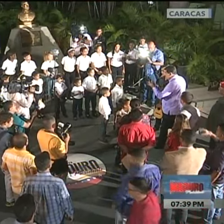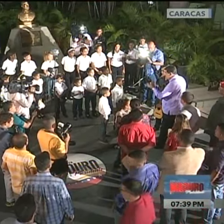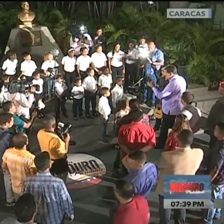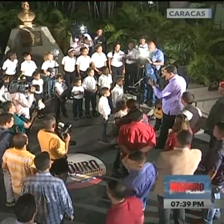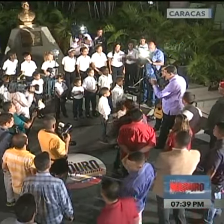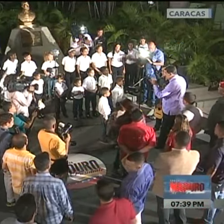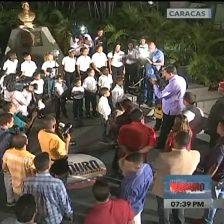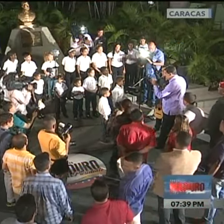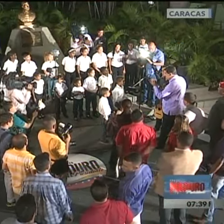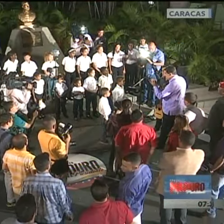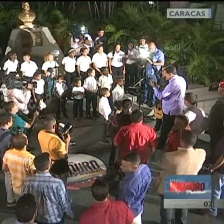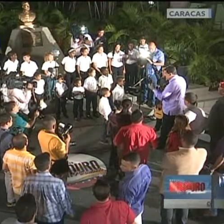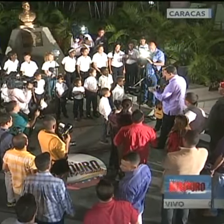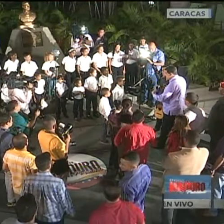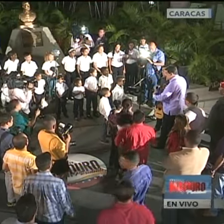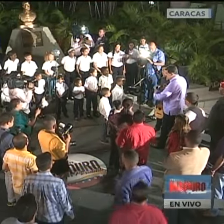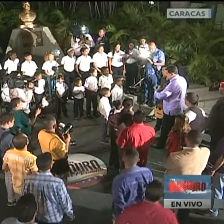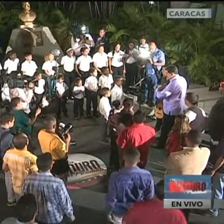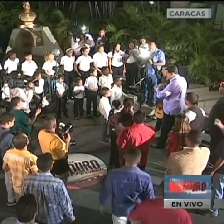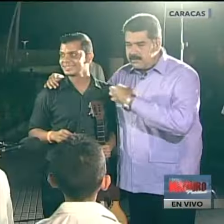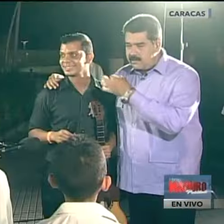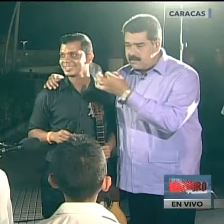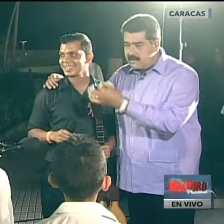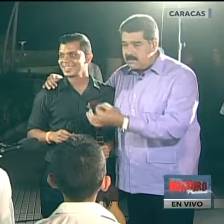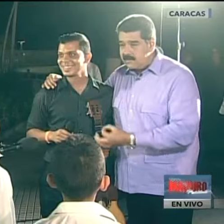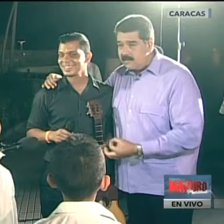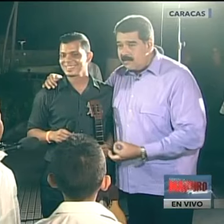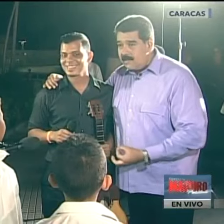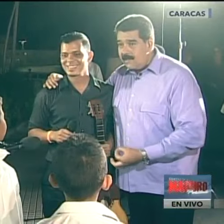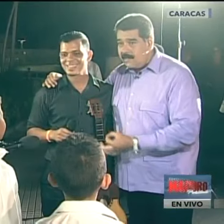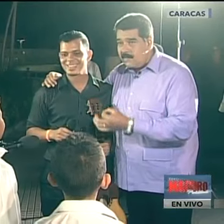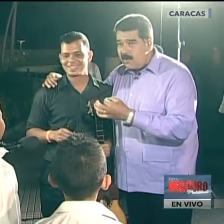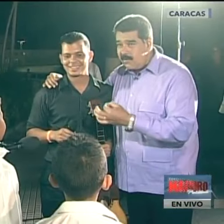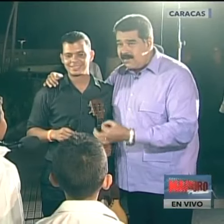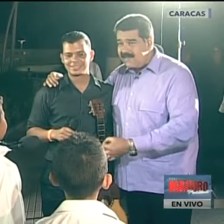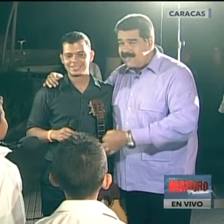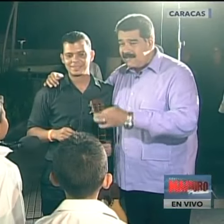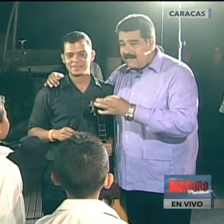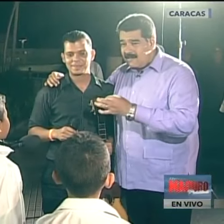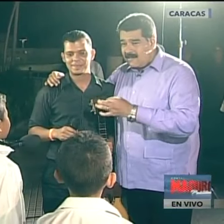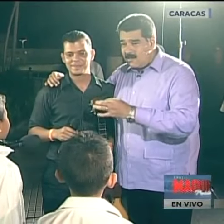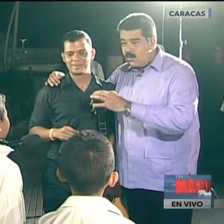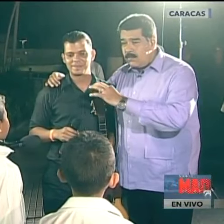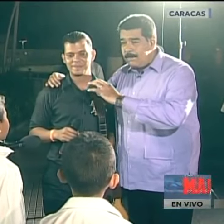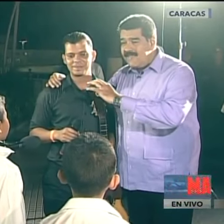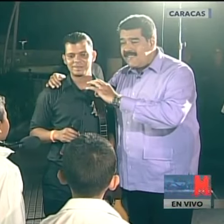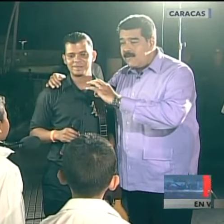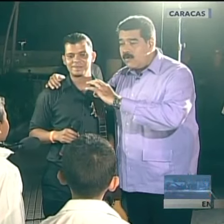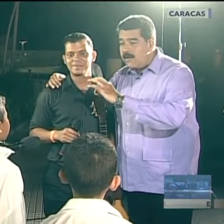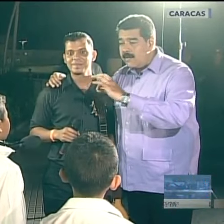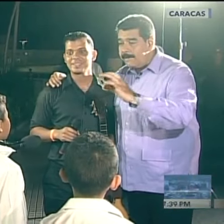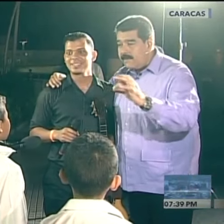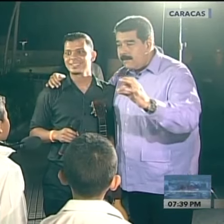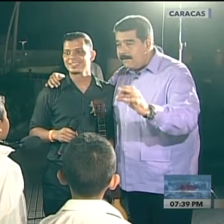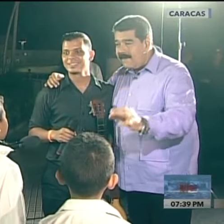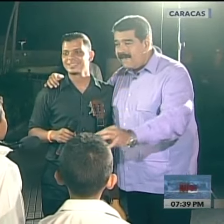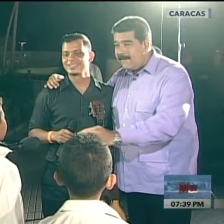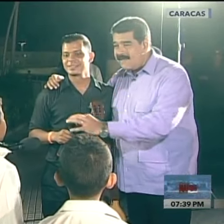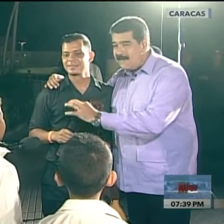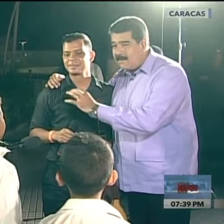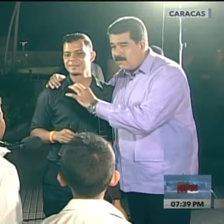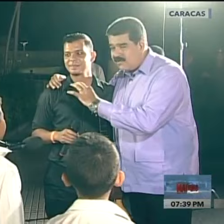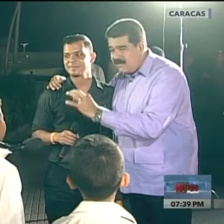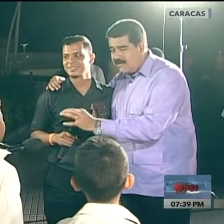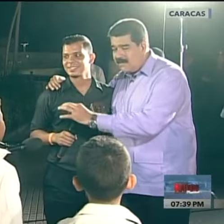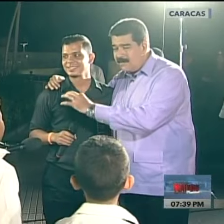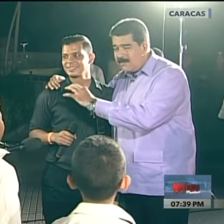grabar en un estudio profesional esa canción, ustedes bien bonitico así como están, y la vamos a convertir en un videoclip para